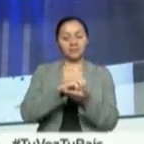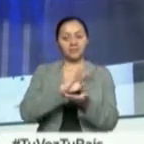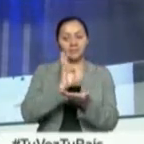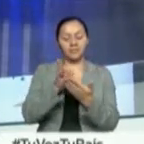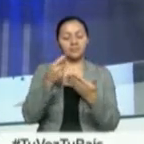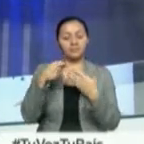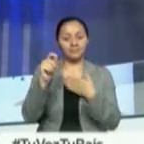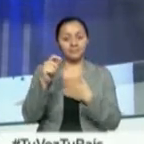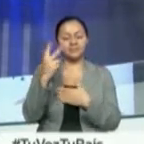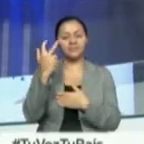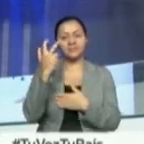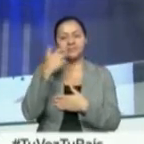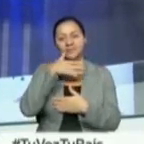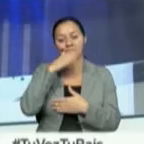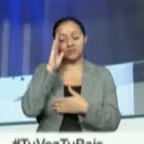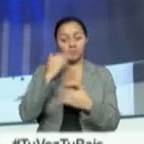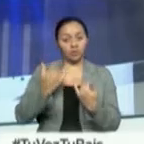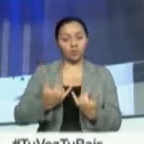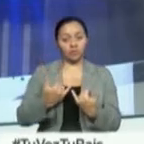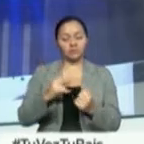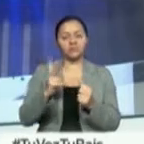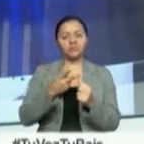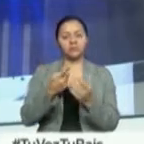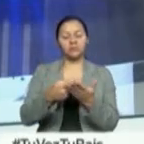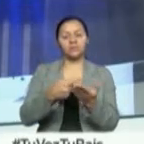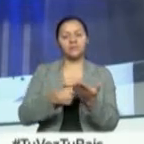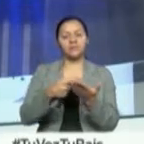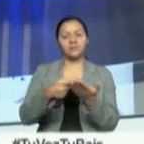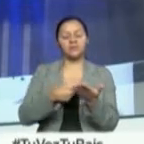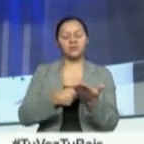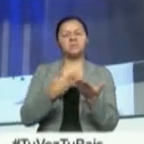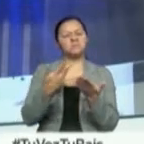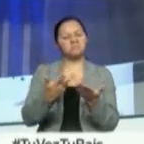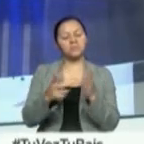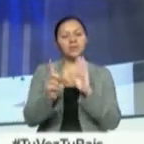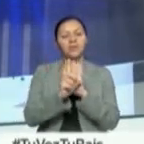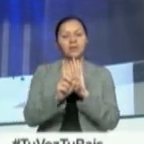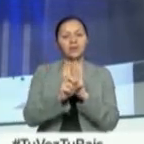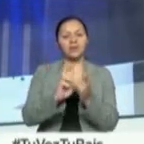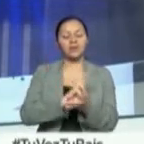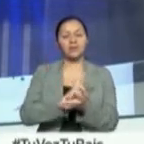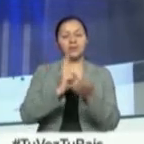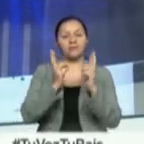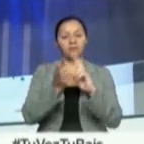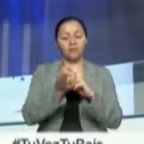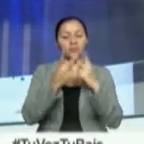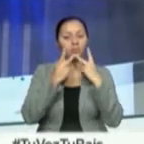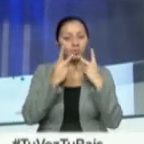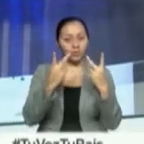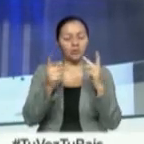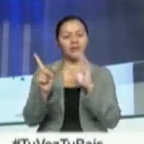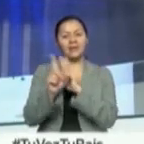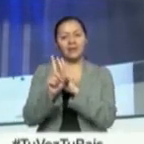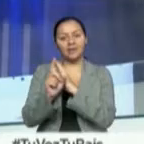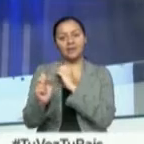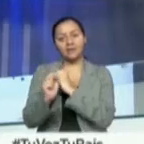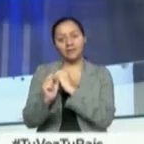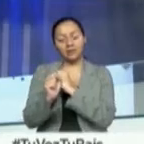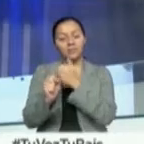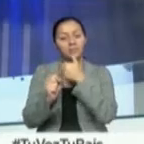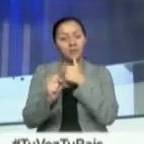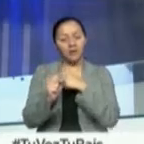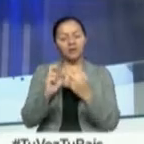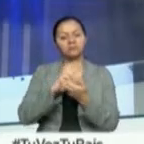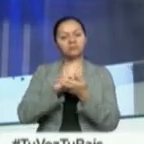martes 13 de diciembre en segundo debate las reformas a la ley de servicio público y al código del trabajo que regula